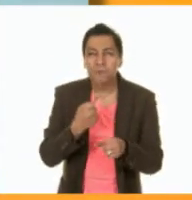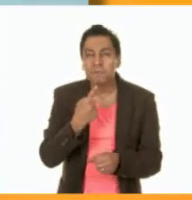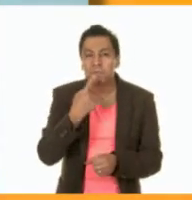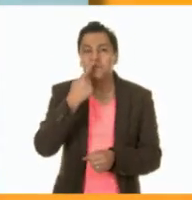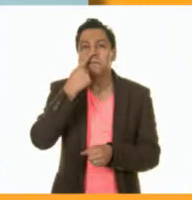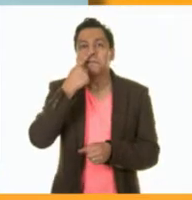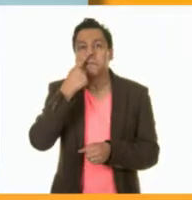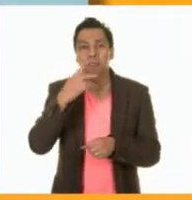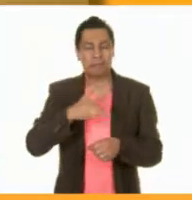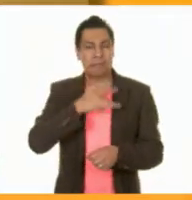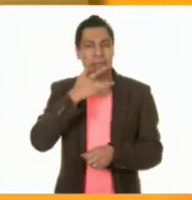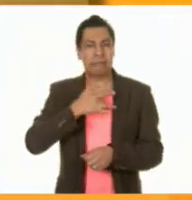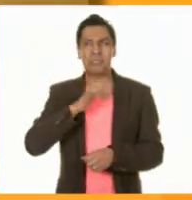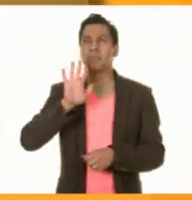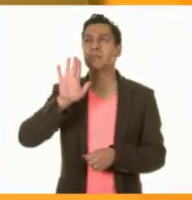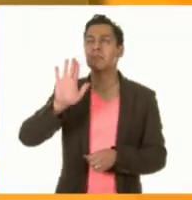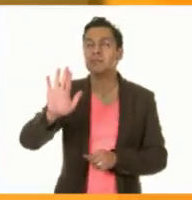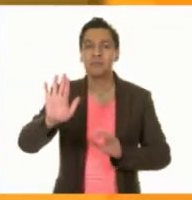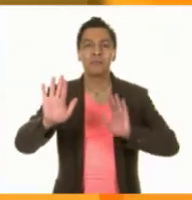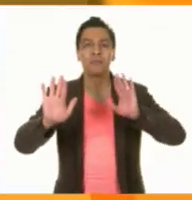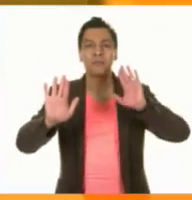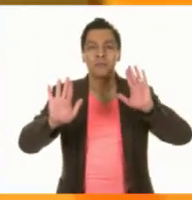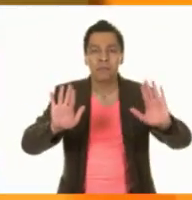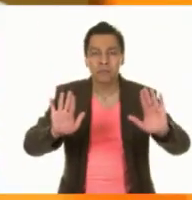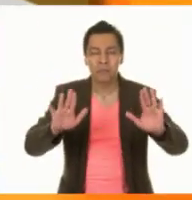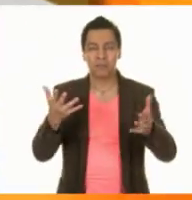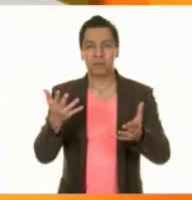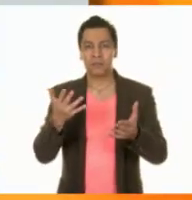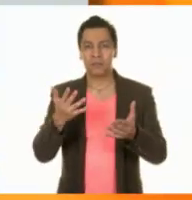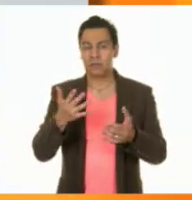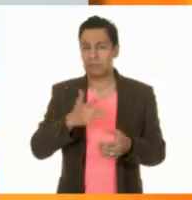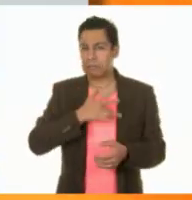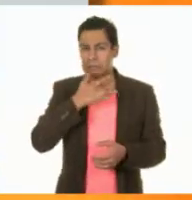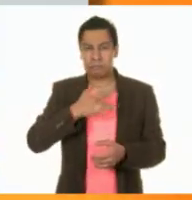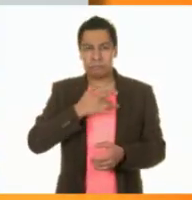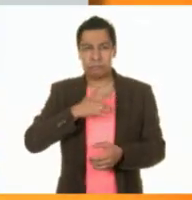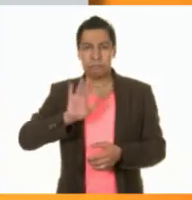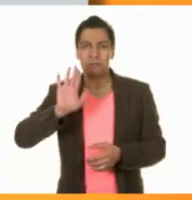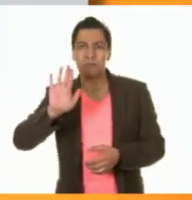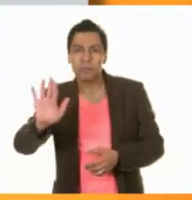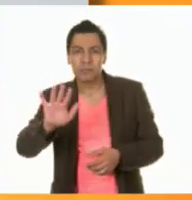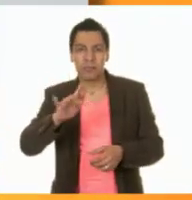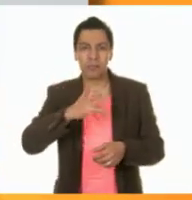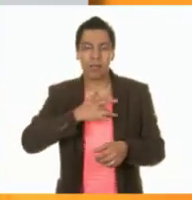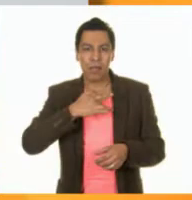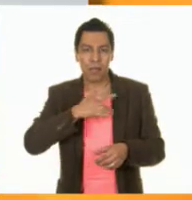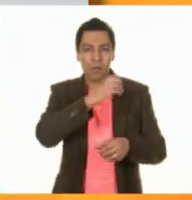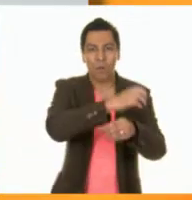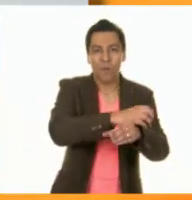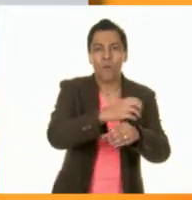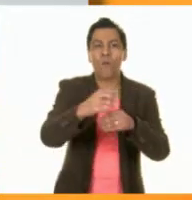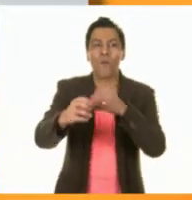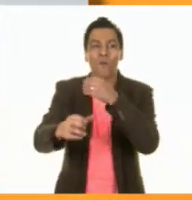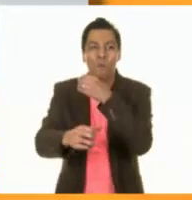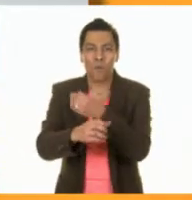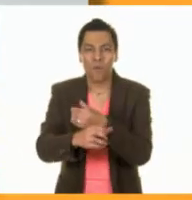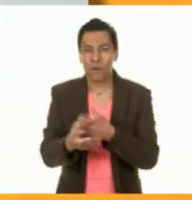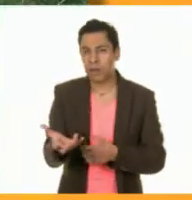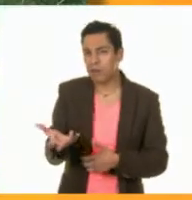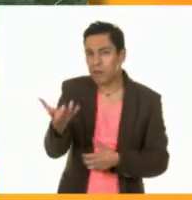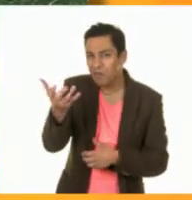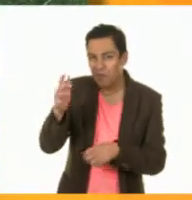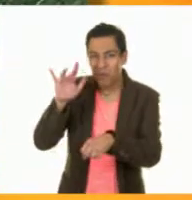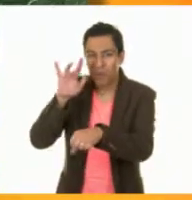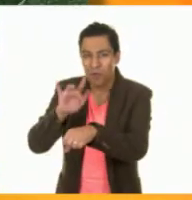aromas, todo lo que tiene una determinada, precisamente, presencia en el mundo, ¿sí? Podríamos decir en